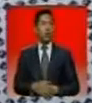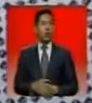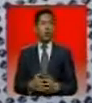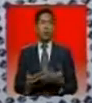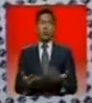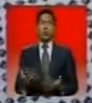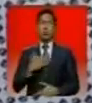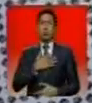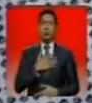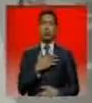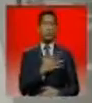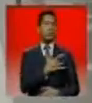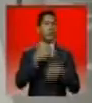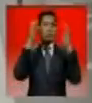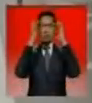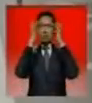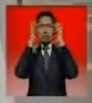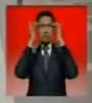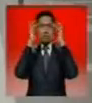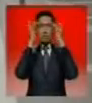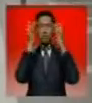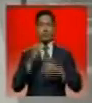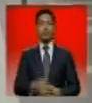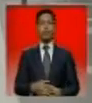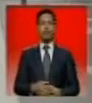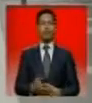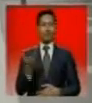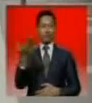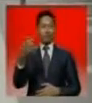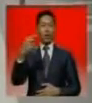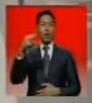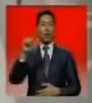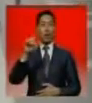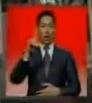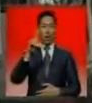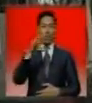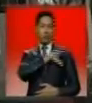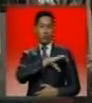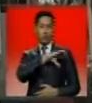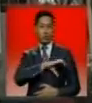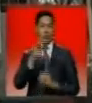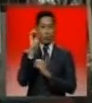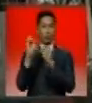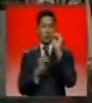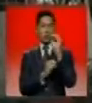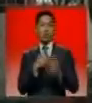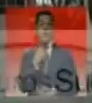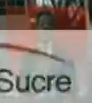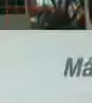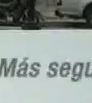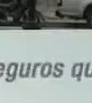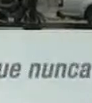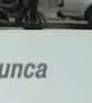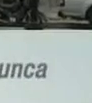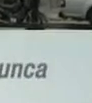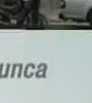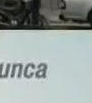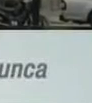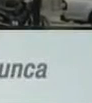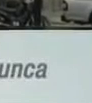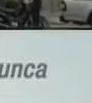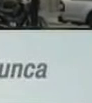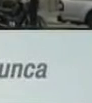realmente nos preocupa sobremanera. En el GAD municipal manejan la hipótesis que la agresión habría sido planificada por un sector